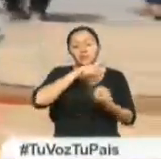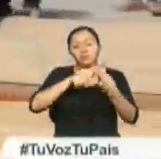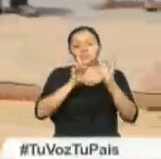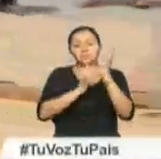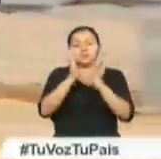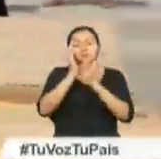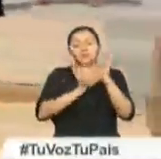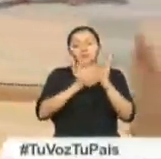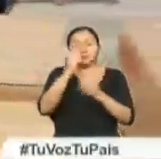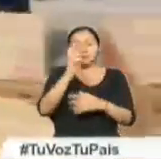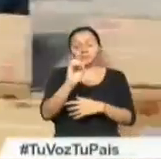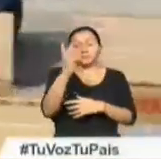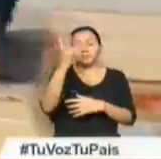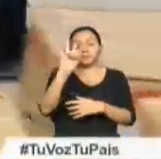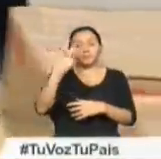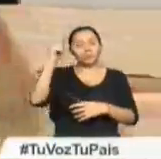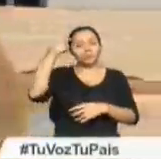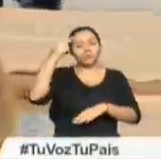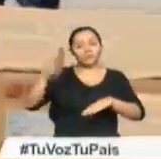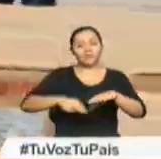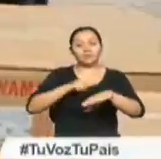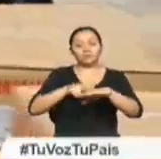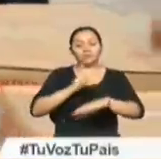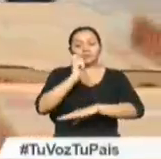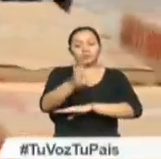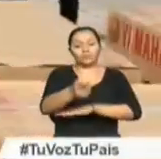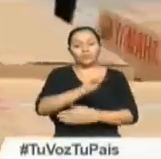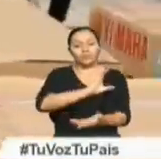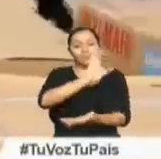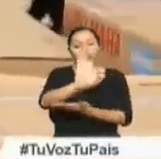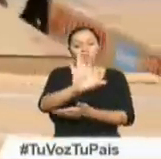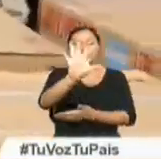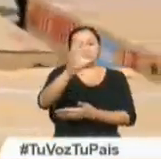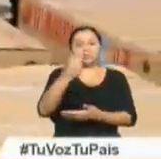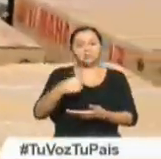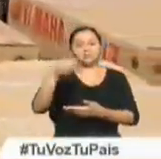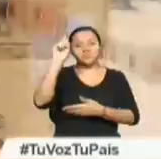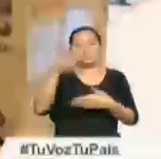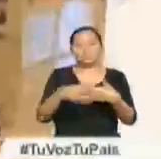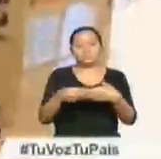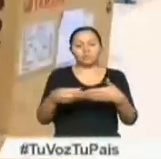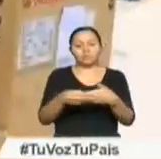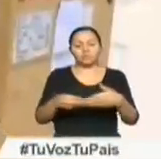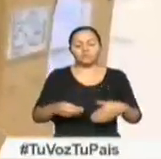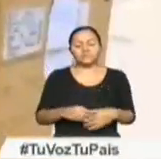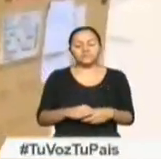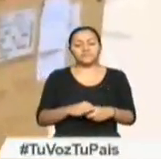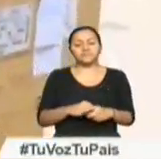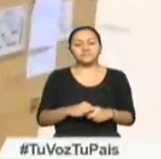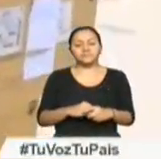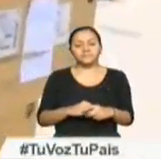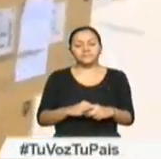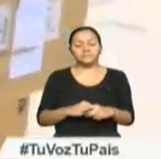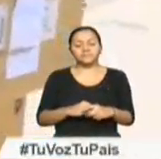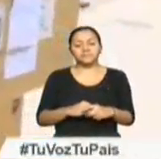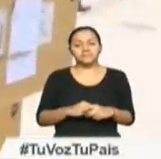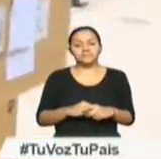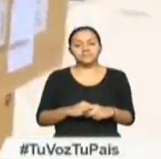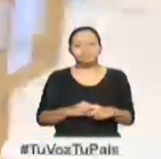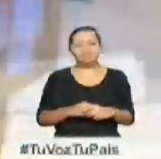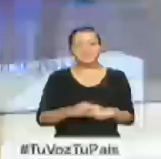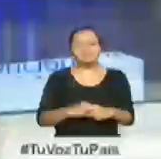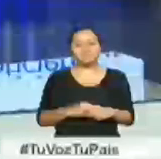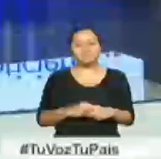de 2017, el gobierno nacional ha invertido más de 5 millones de dólares. Luis Andrade, Noticiero Ciudadano.